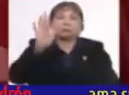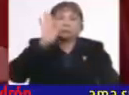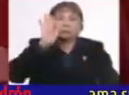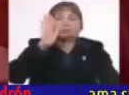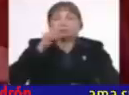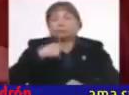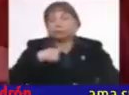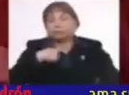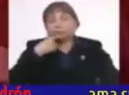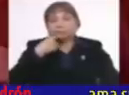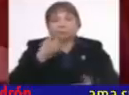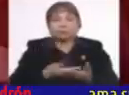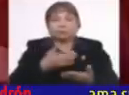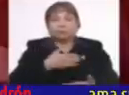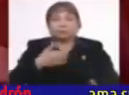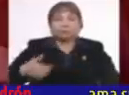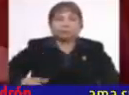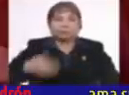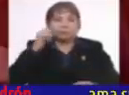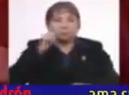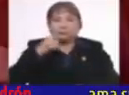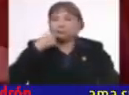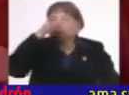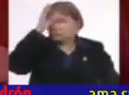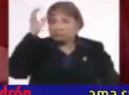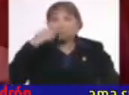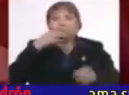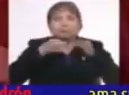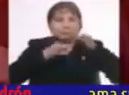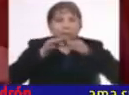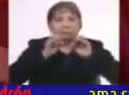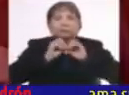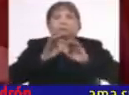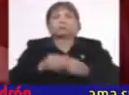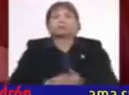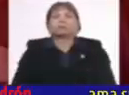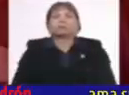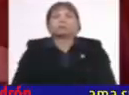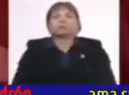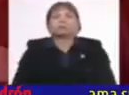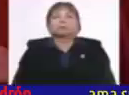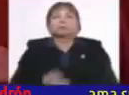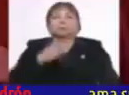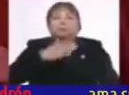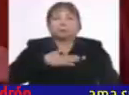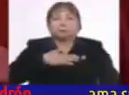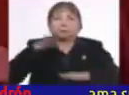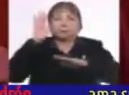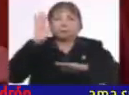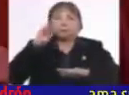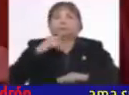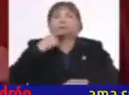que yo presto ante el presidente debo decir contra claridad que mi juramento